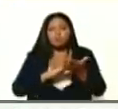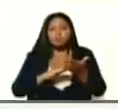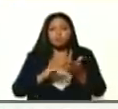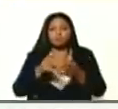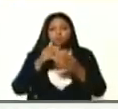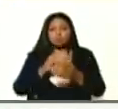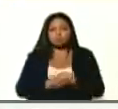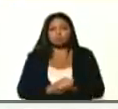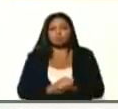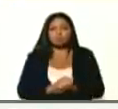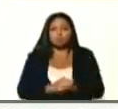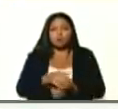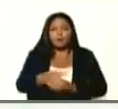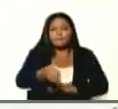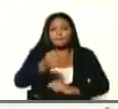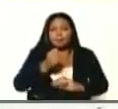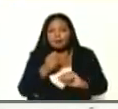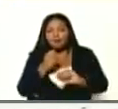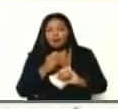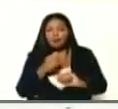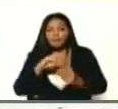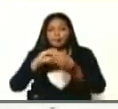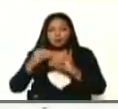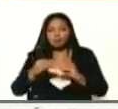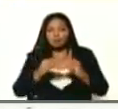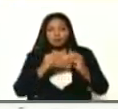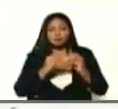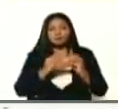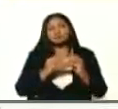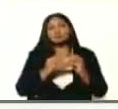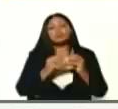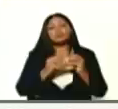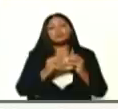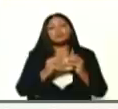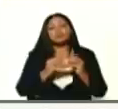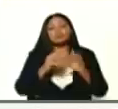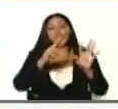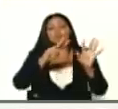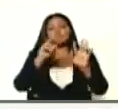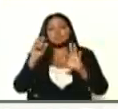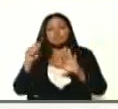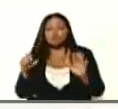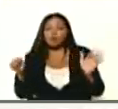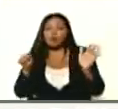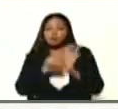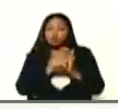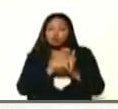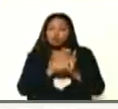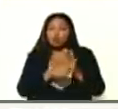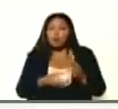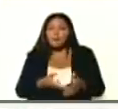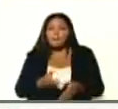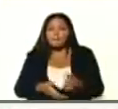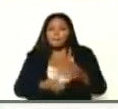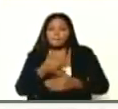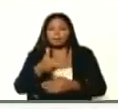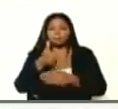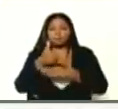una palanca de armar para fusil y 700 cartuchos sin percutir.